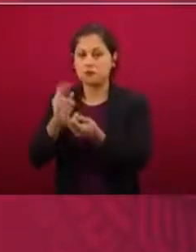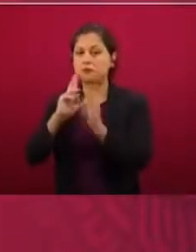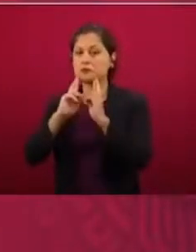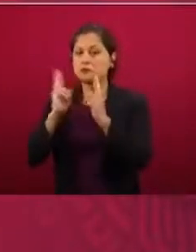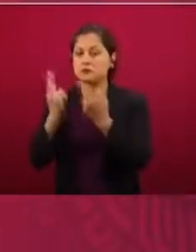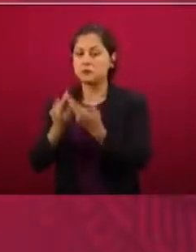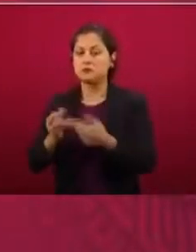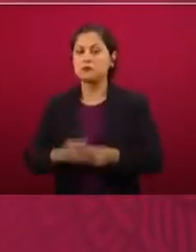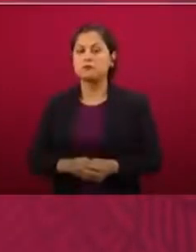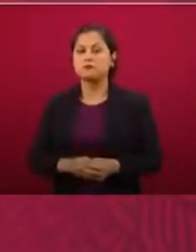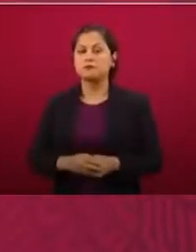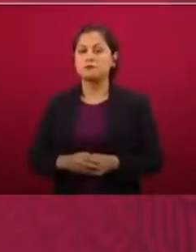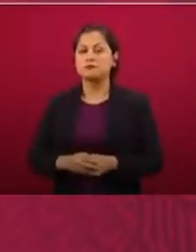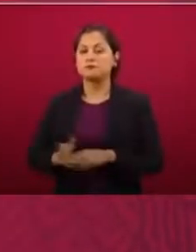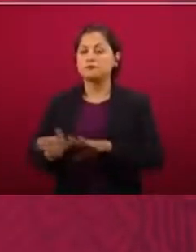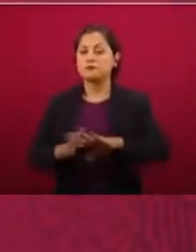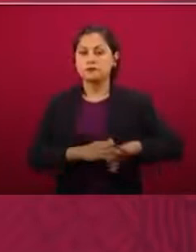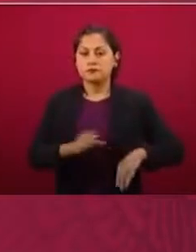el señor Lozoya,